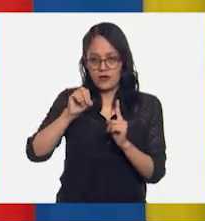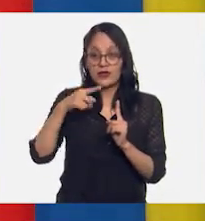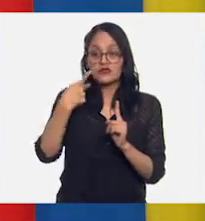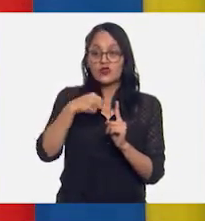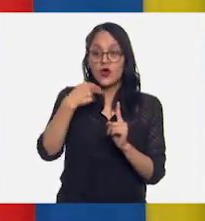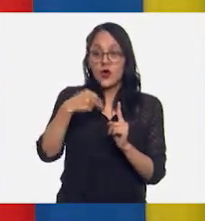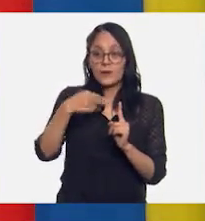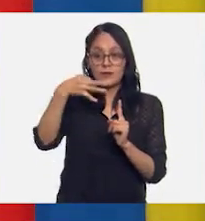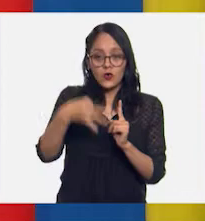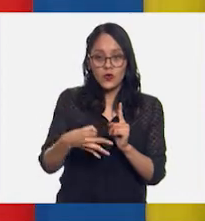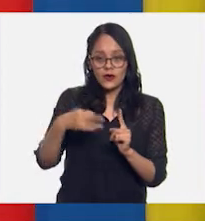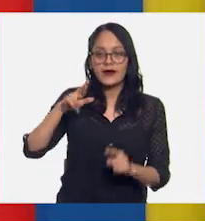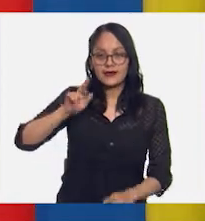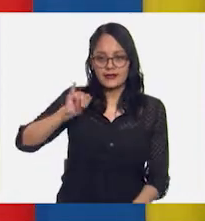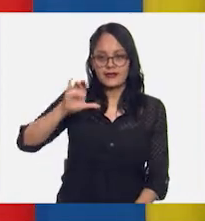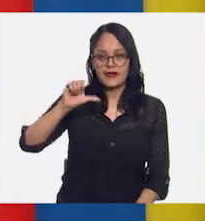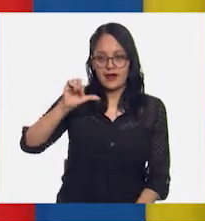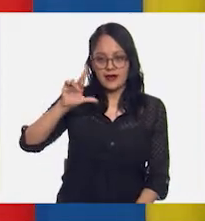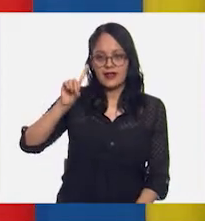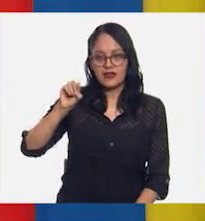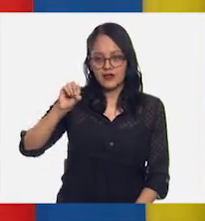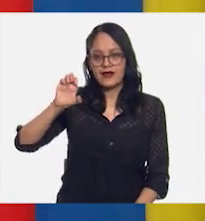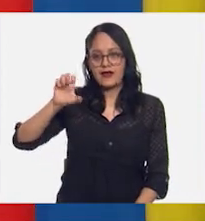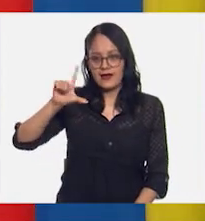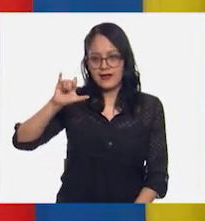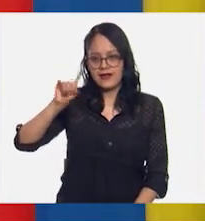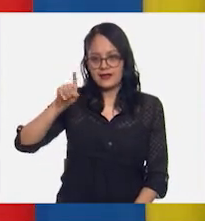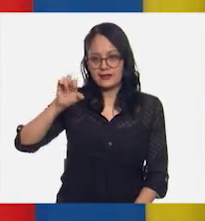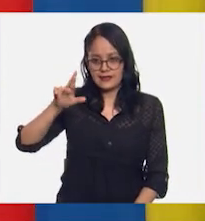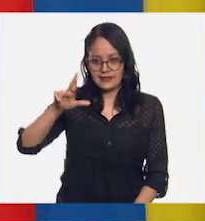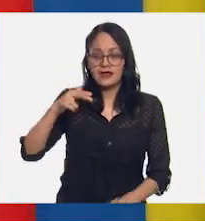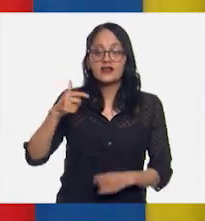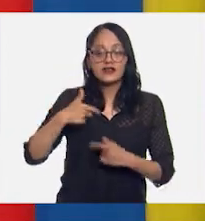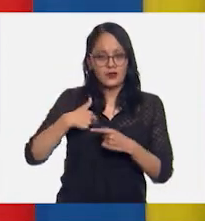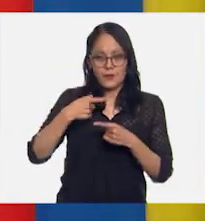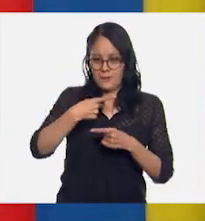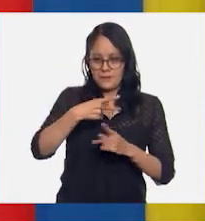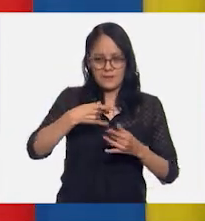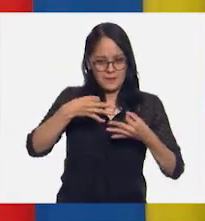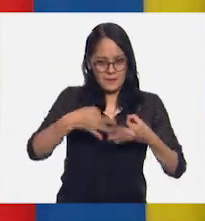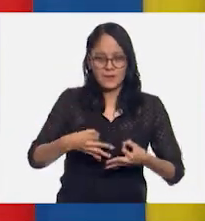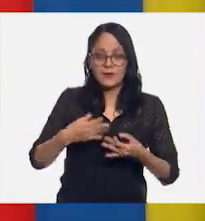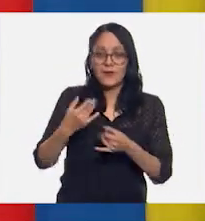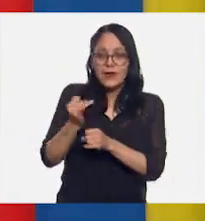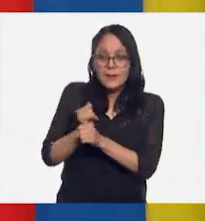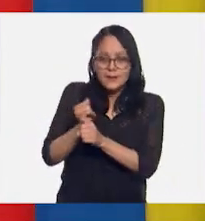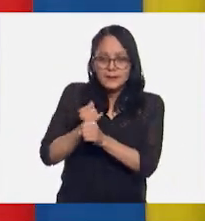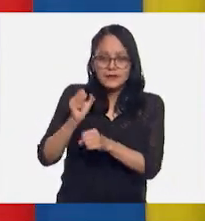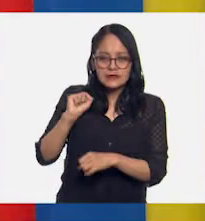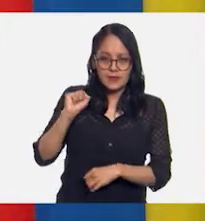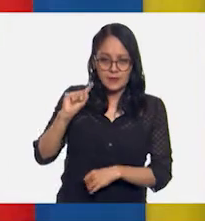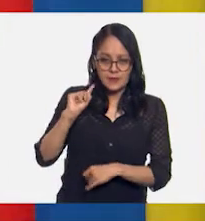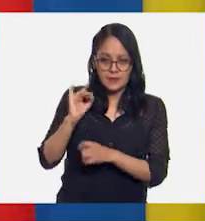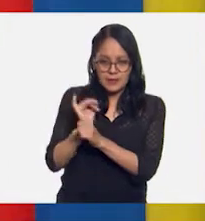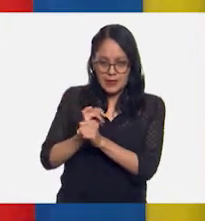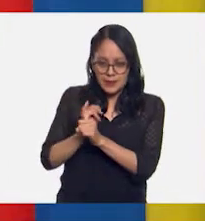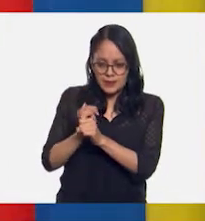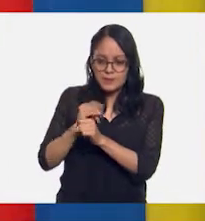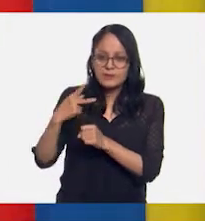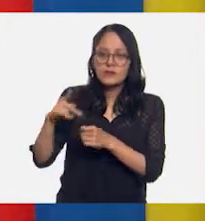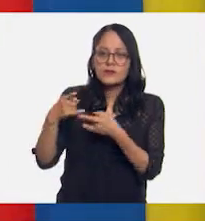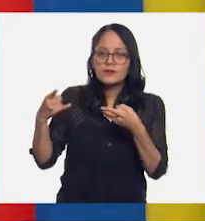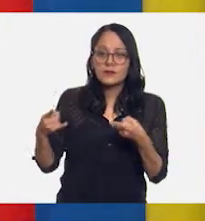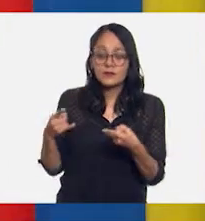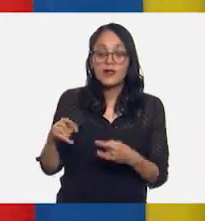Ricardo Eliezer Reyes Basualto, y sobre quien estuve investigando muchísimo durante el fin de semana y averigüé, entre muchas otras